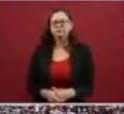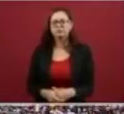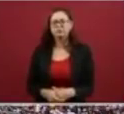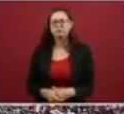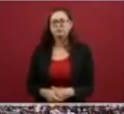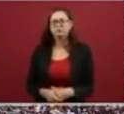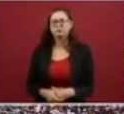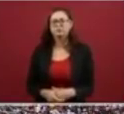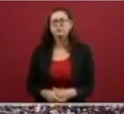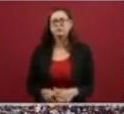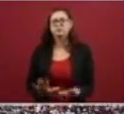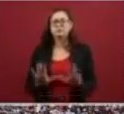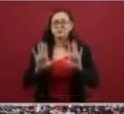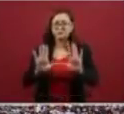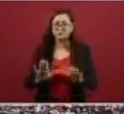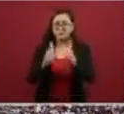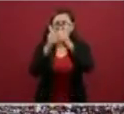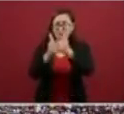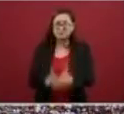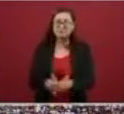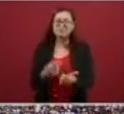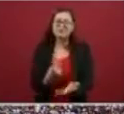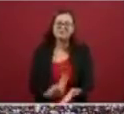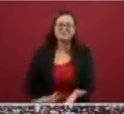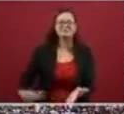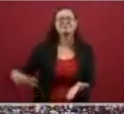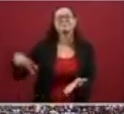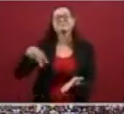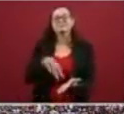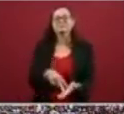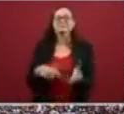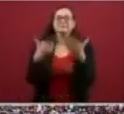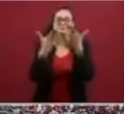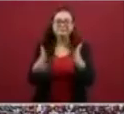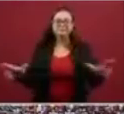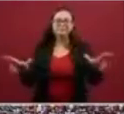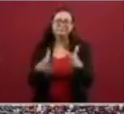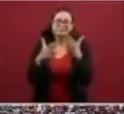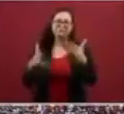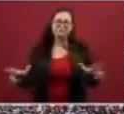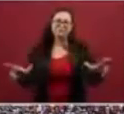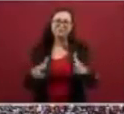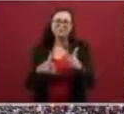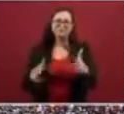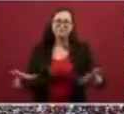Se les invita a permanecer de pie para entonar nuestro himno nacional.